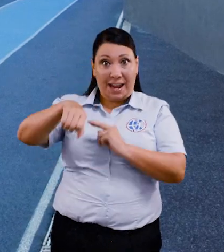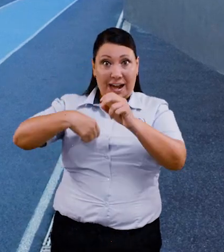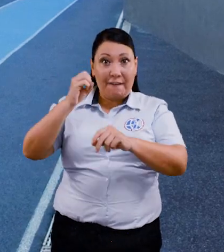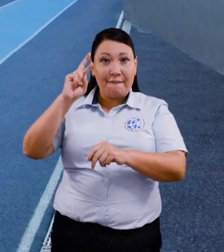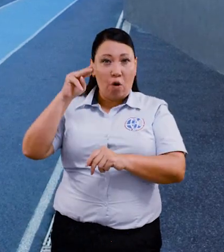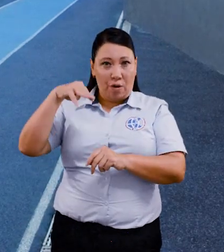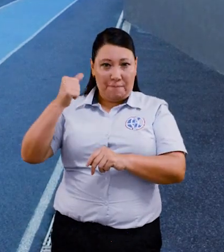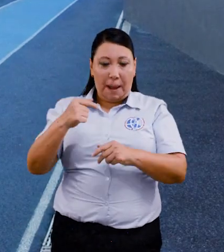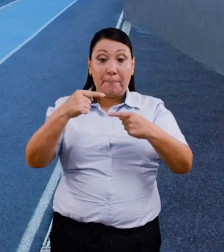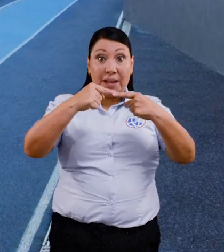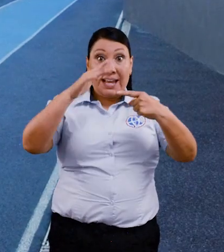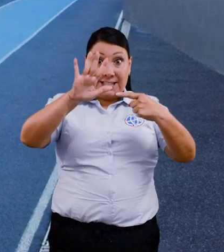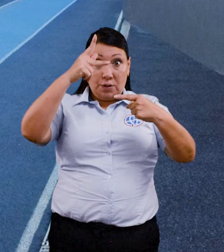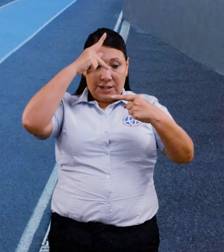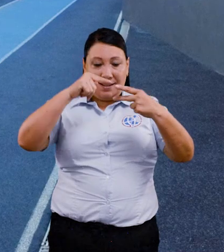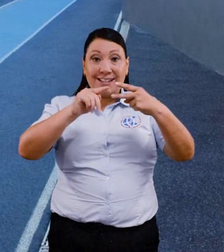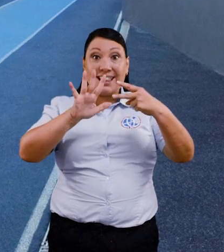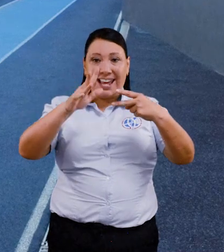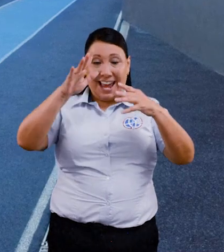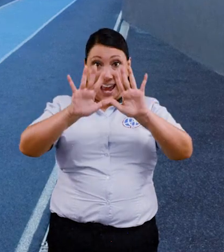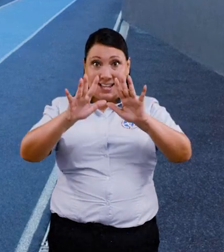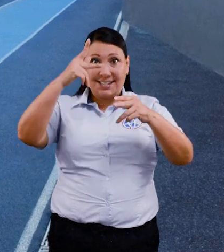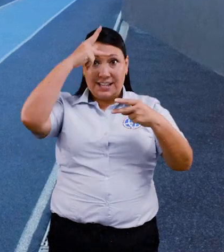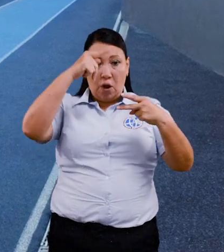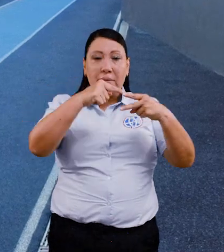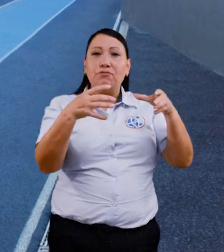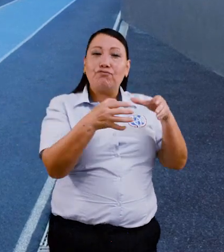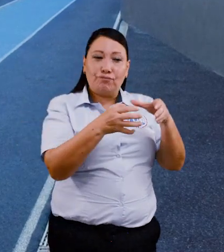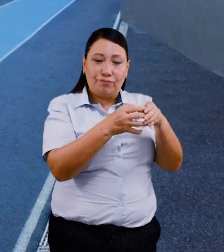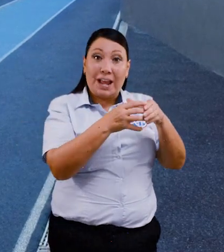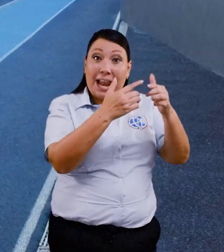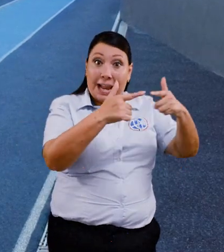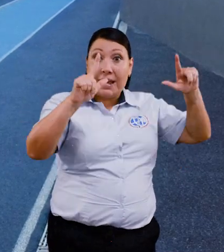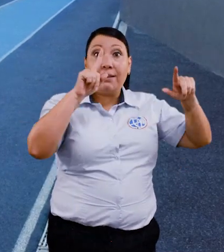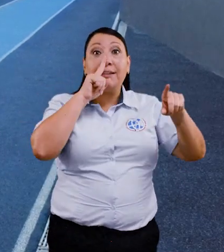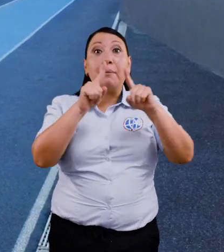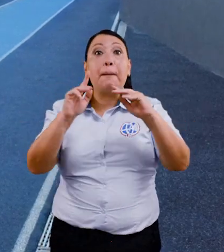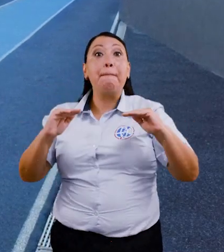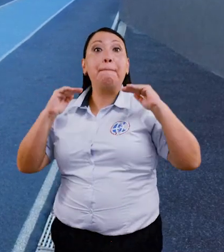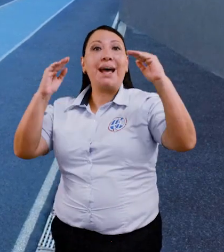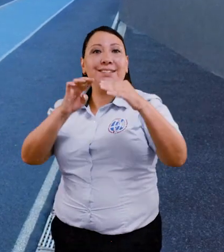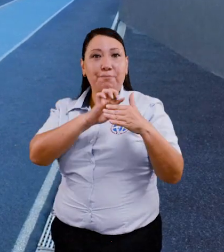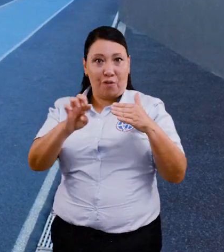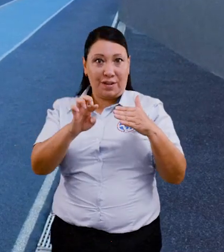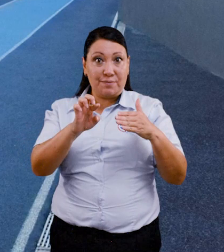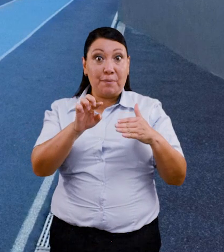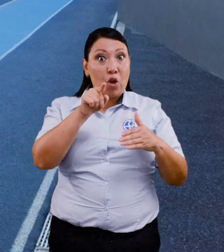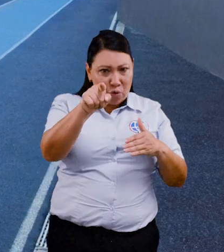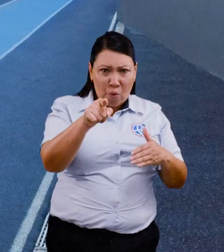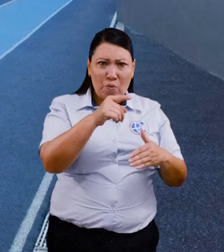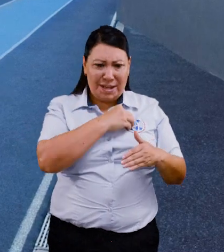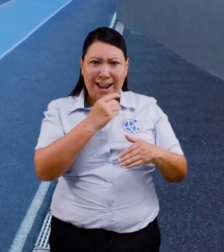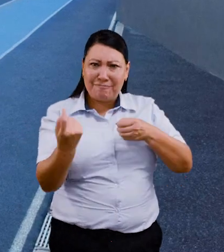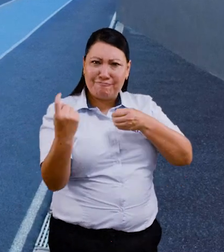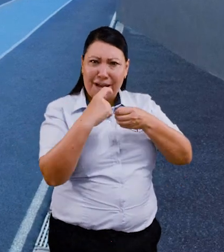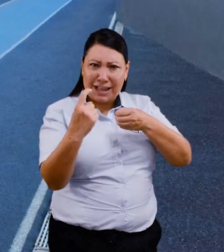distancias de 5 y 10 km para las categorías libre y más Así que